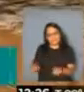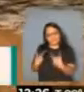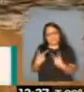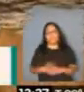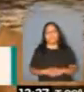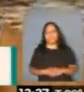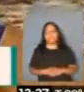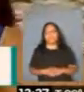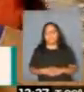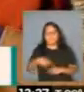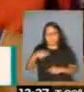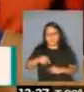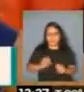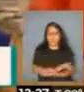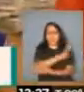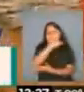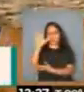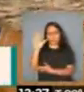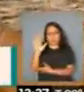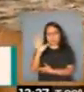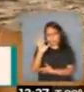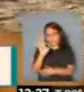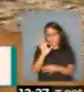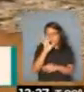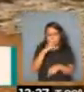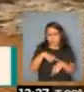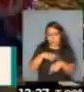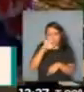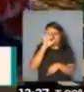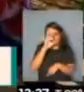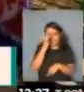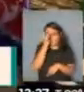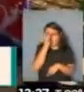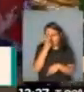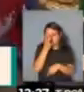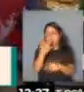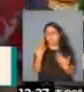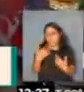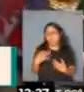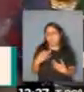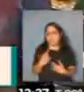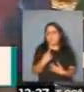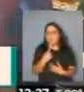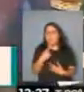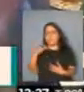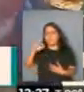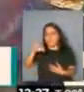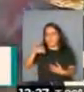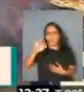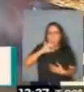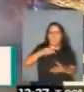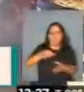desde las 0 horas se debe eh hacer un té o mate de ruda